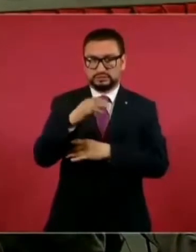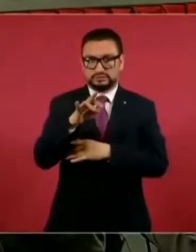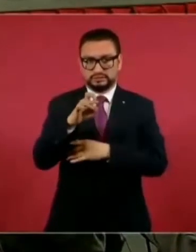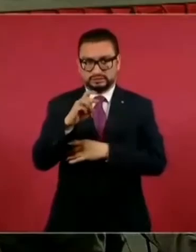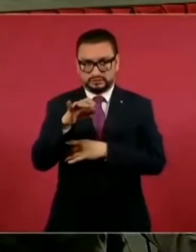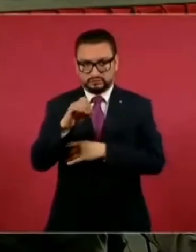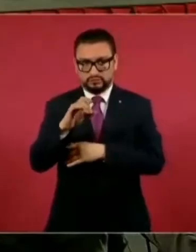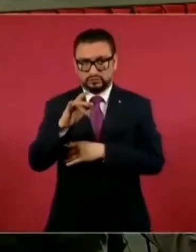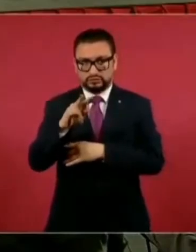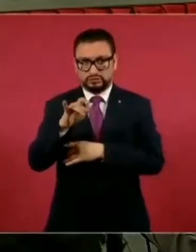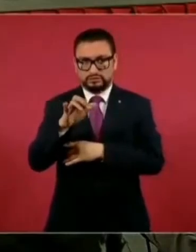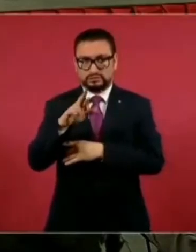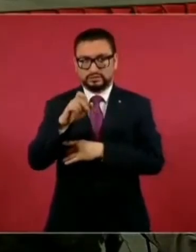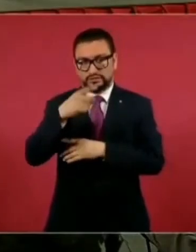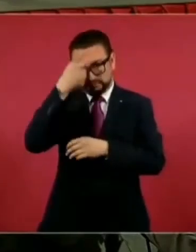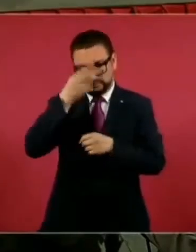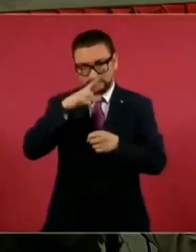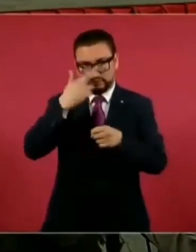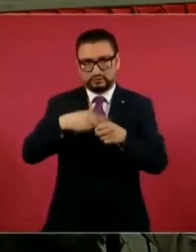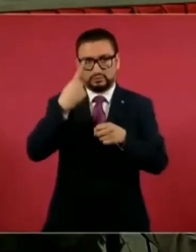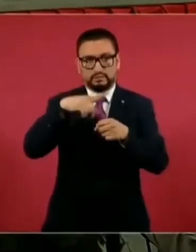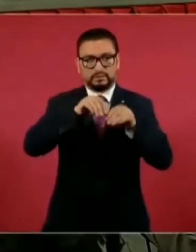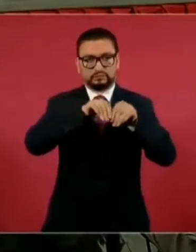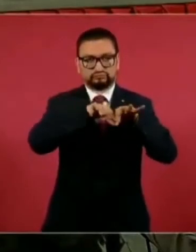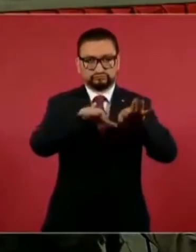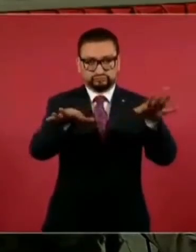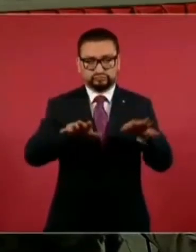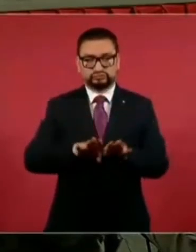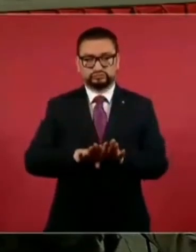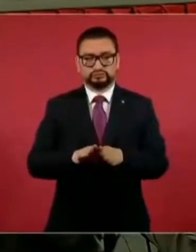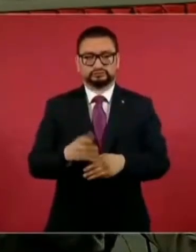Nevares, director de distribución. Con su permiso.